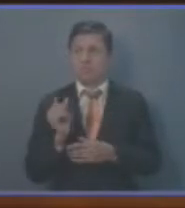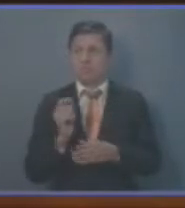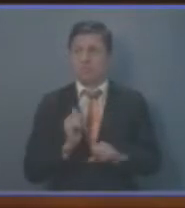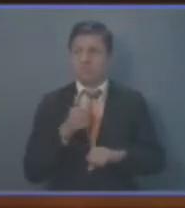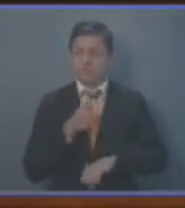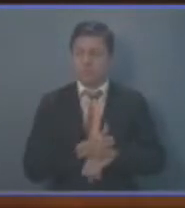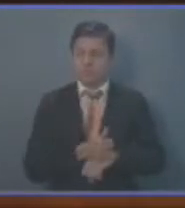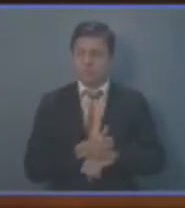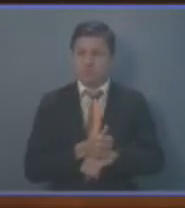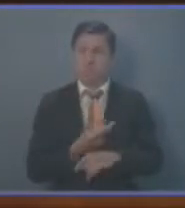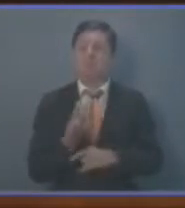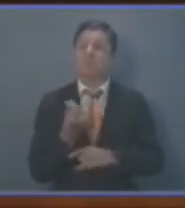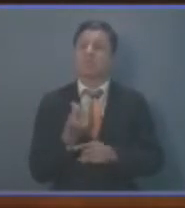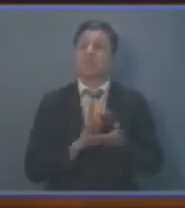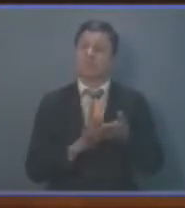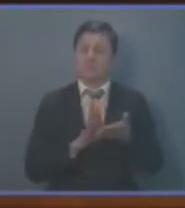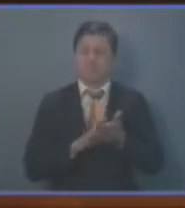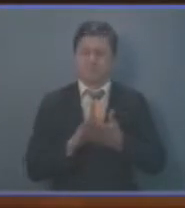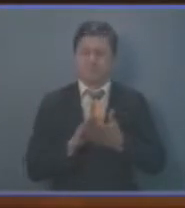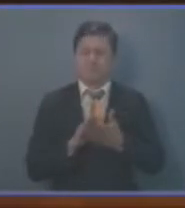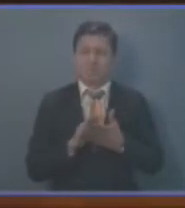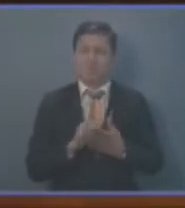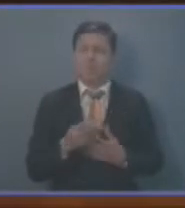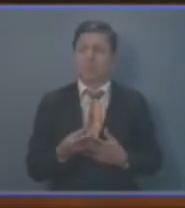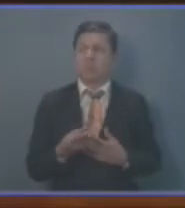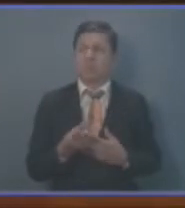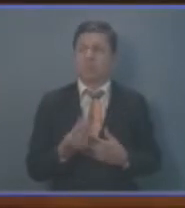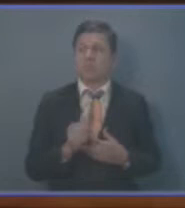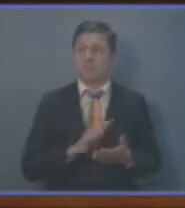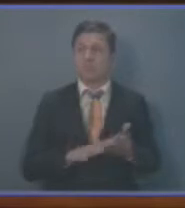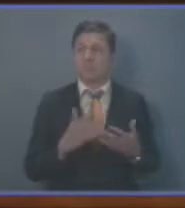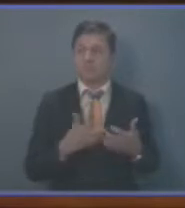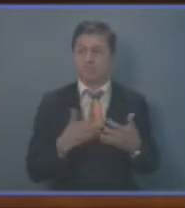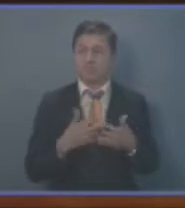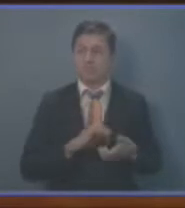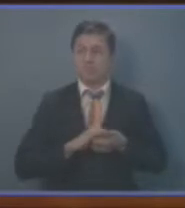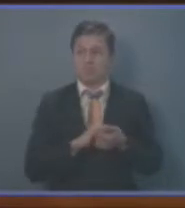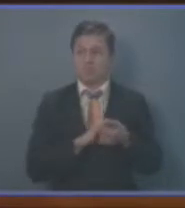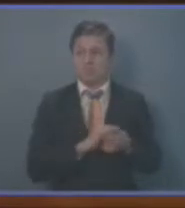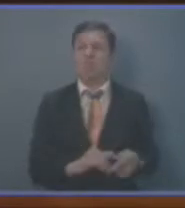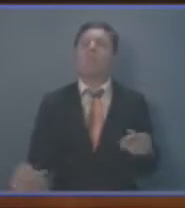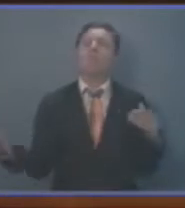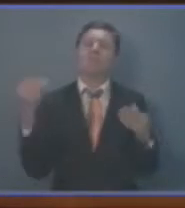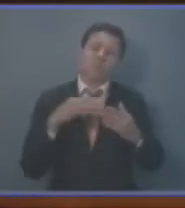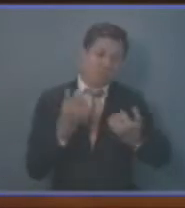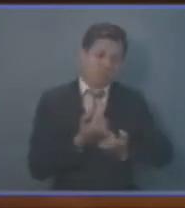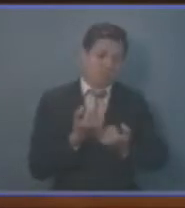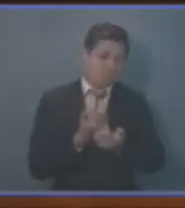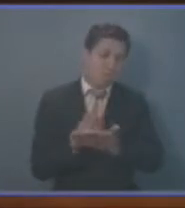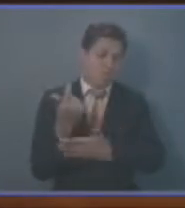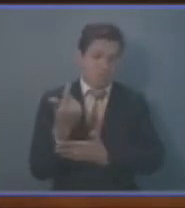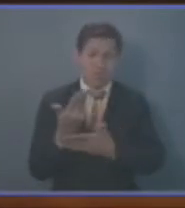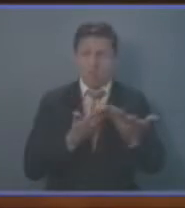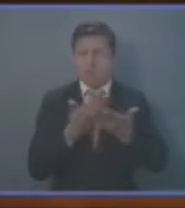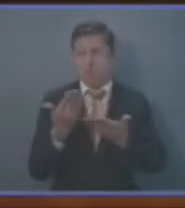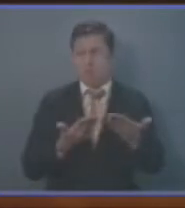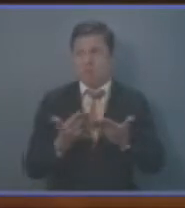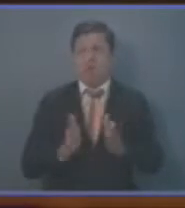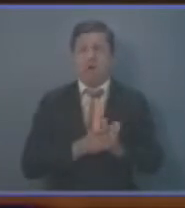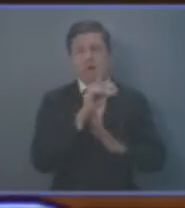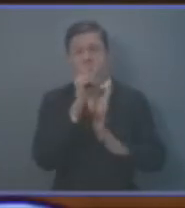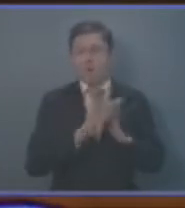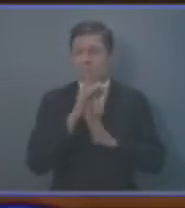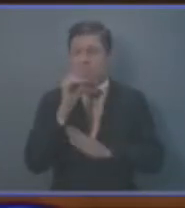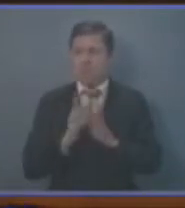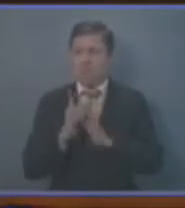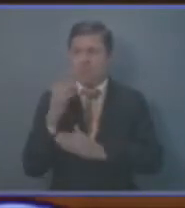establecer los costos de las prestaciones, las compras conjuntas y la compensación por servicios entre las